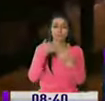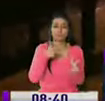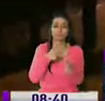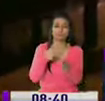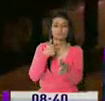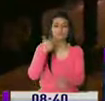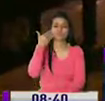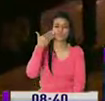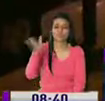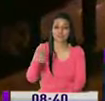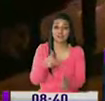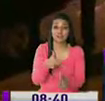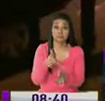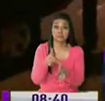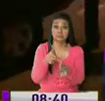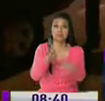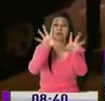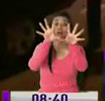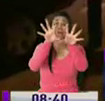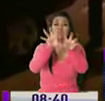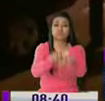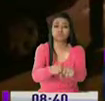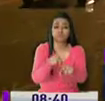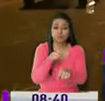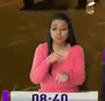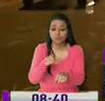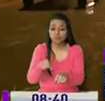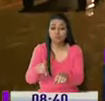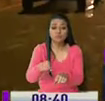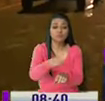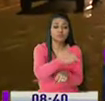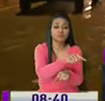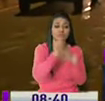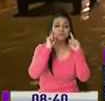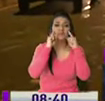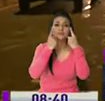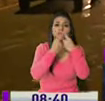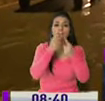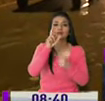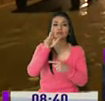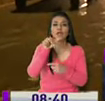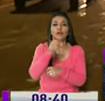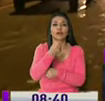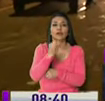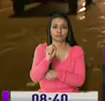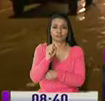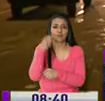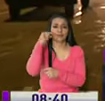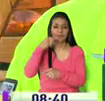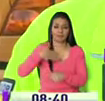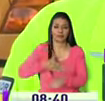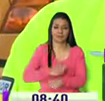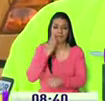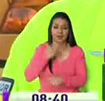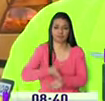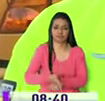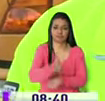quienes lograron alcanzarlos a la altura de la curva de Santa Rosa en la vía Simón Bolívar, logrando la detención de